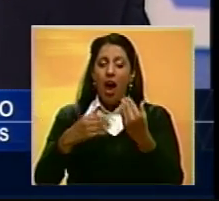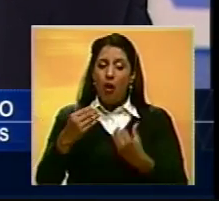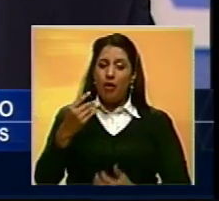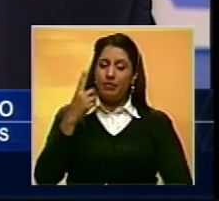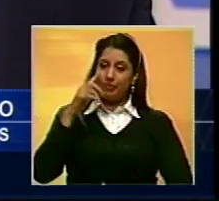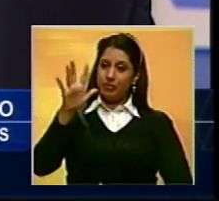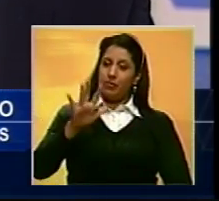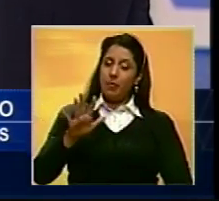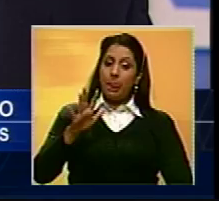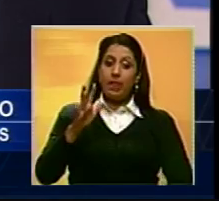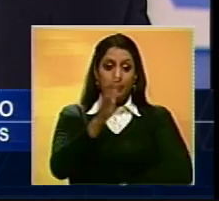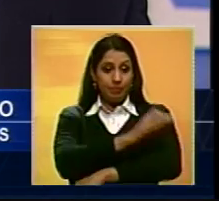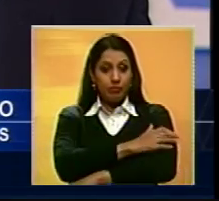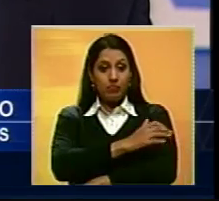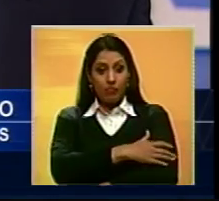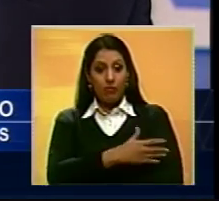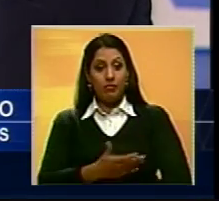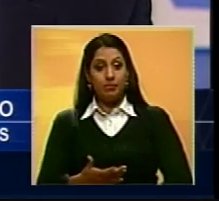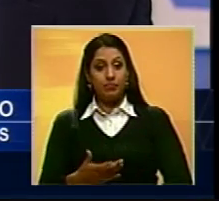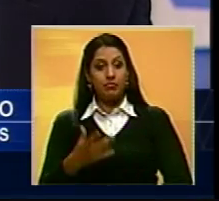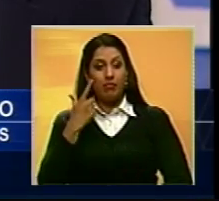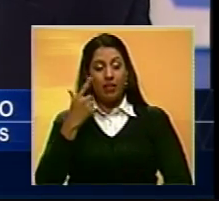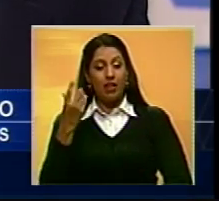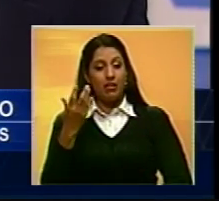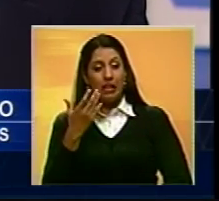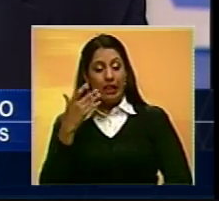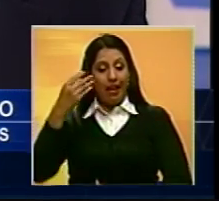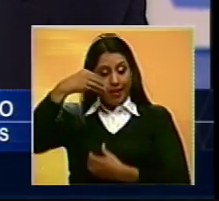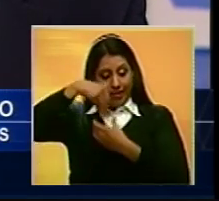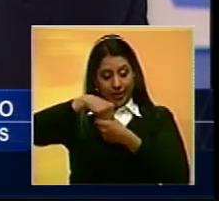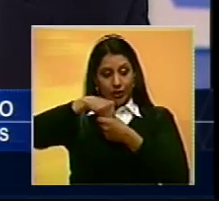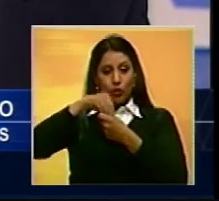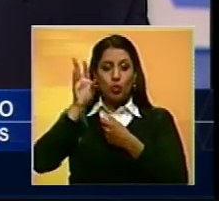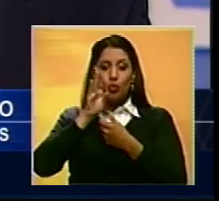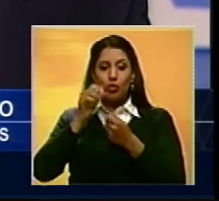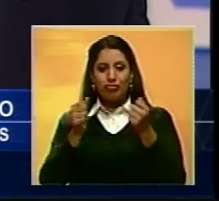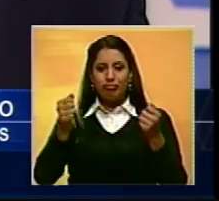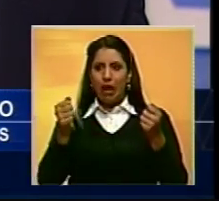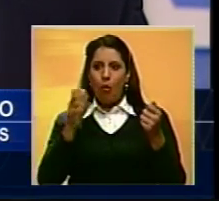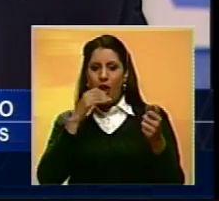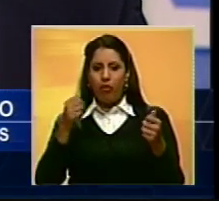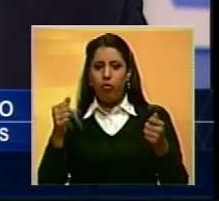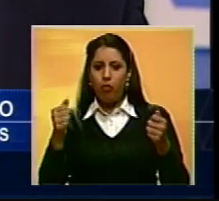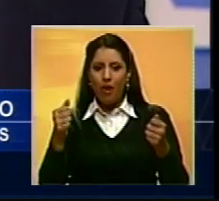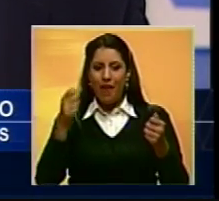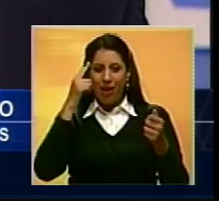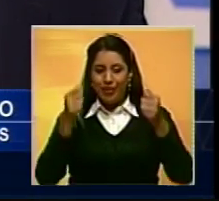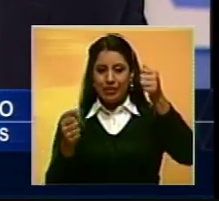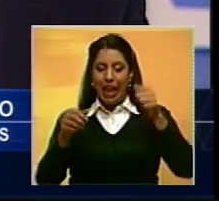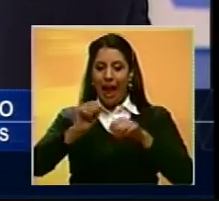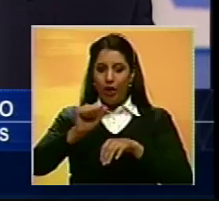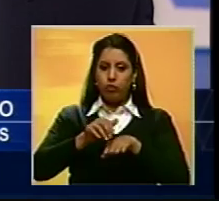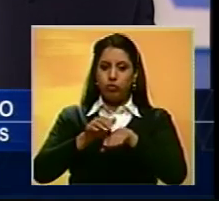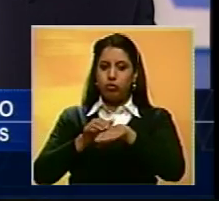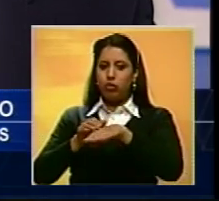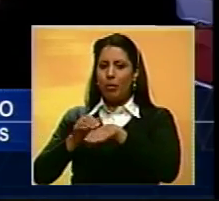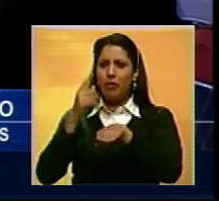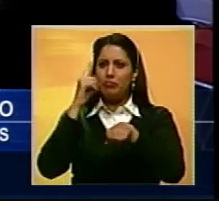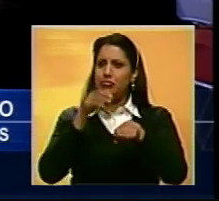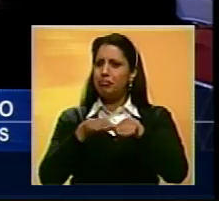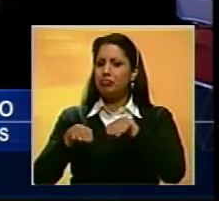que la oposición están todos metidos en un carro sin volante. El carro está andando, pero yo no sé por dónde